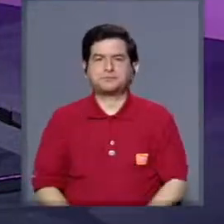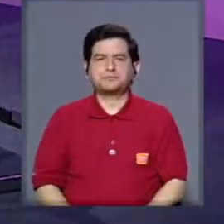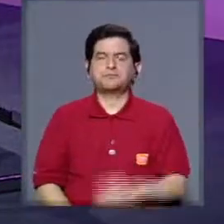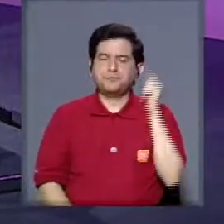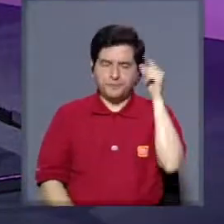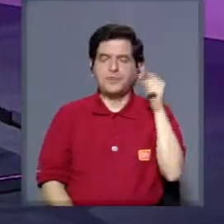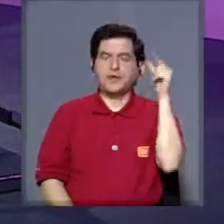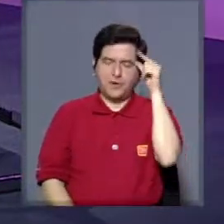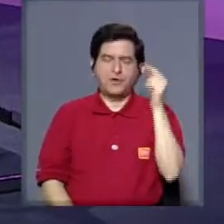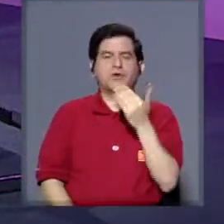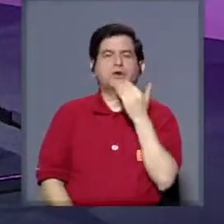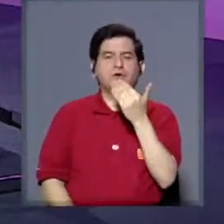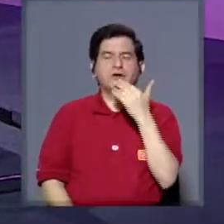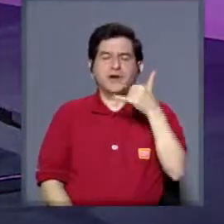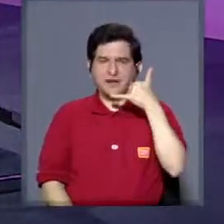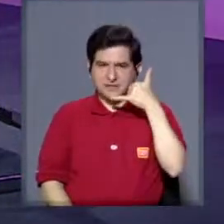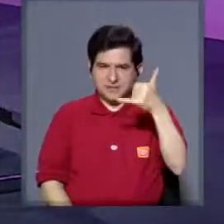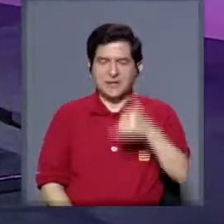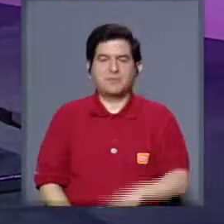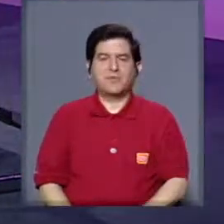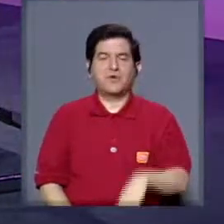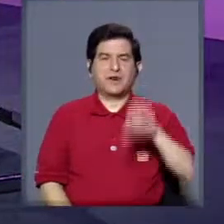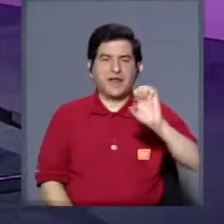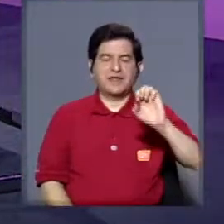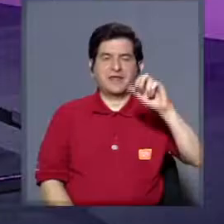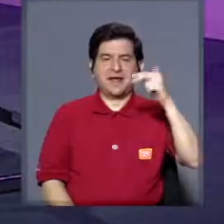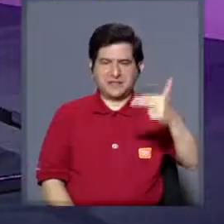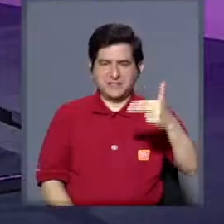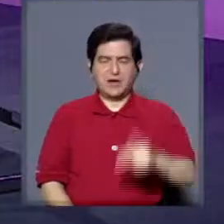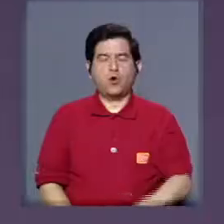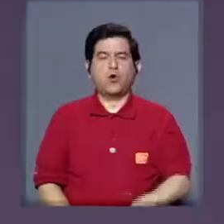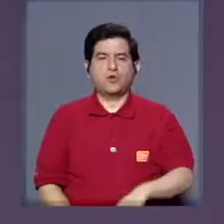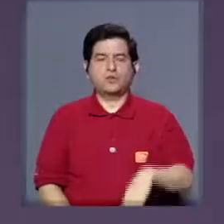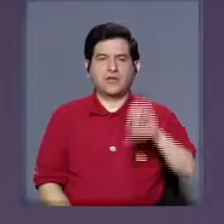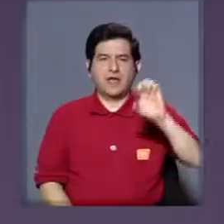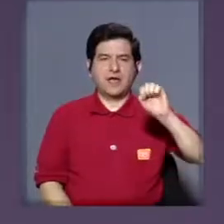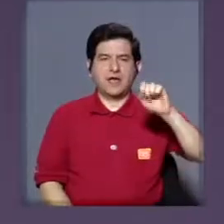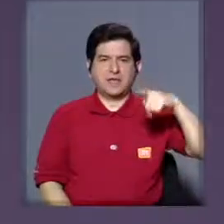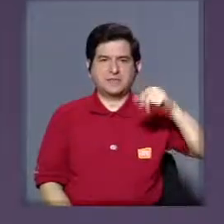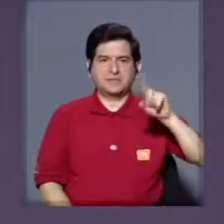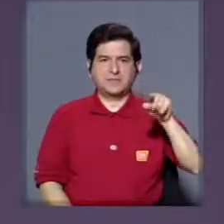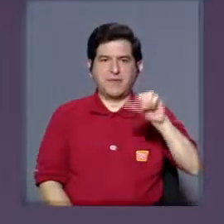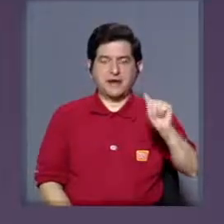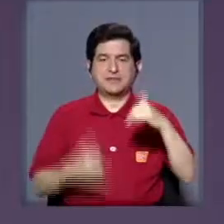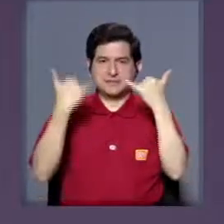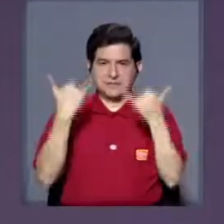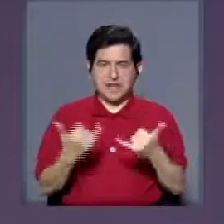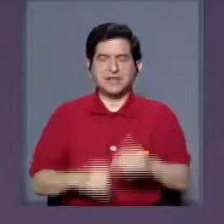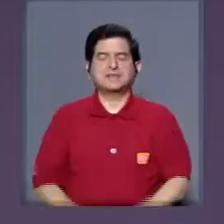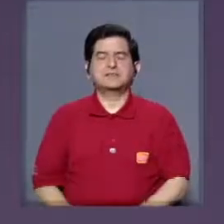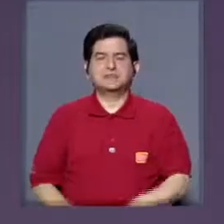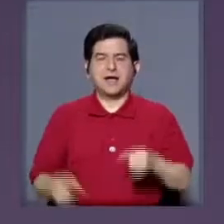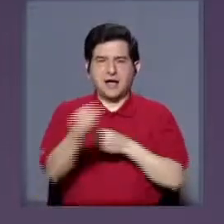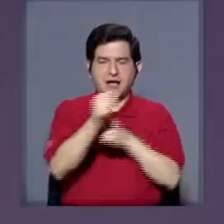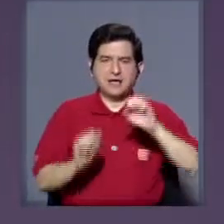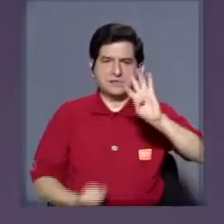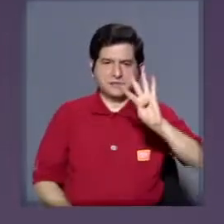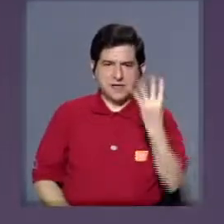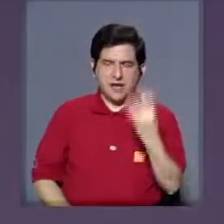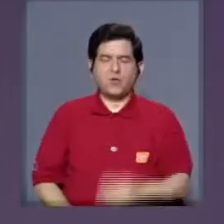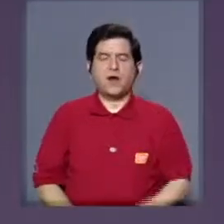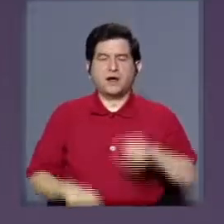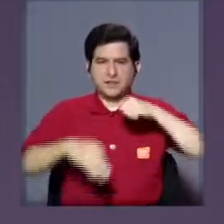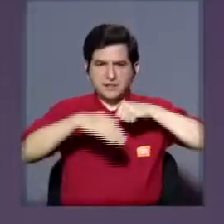gracias por llamarnos don edgar chacón de esparza dice que ya existe jurisprudencia en la sala cuarta un